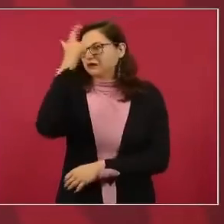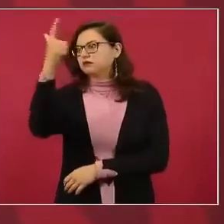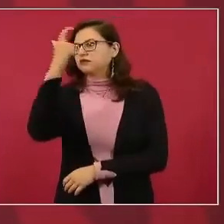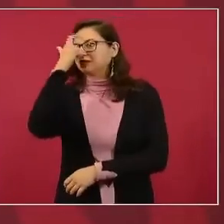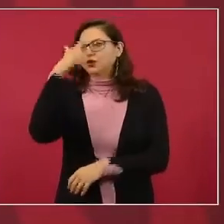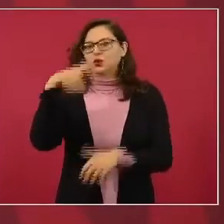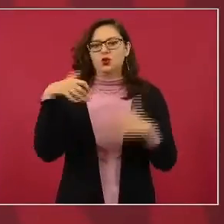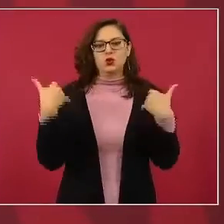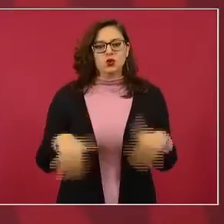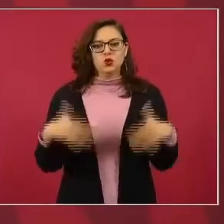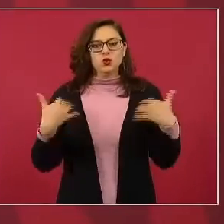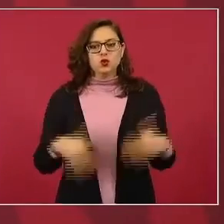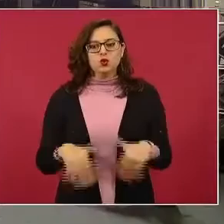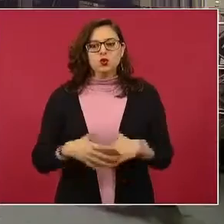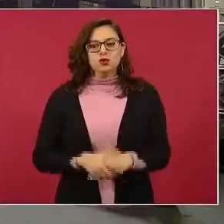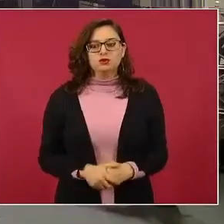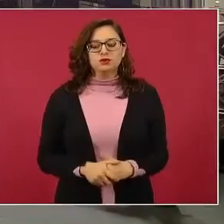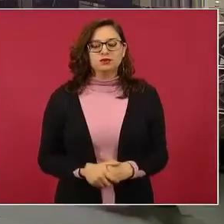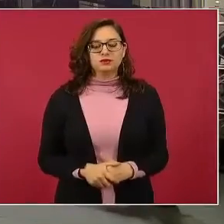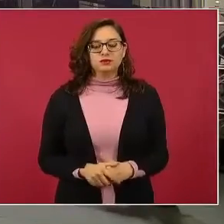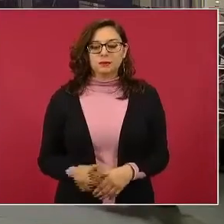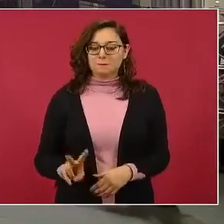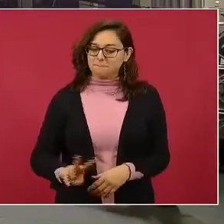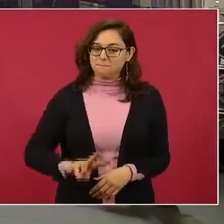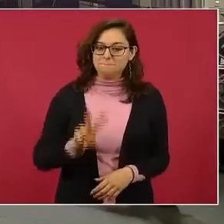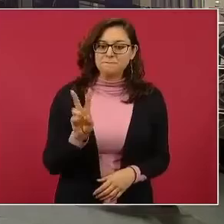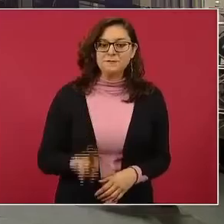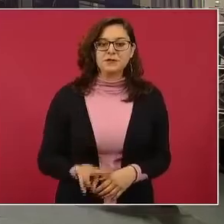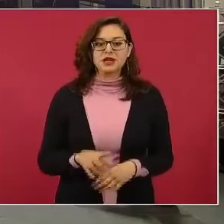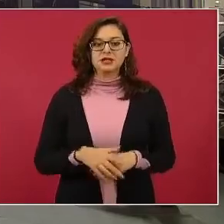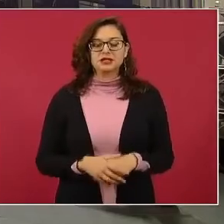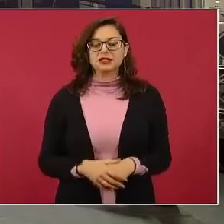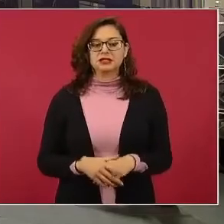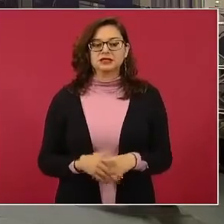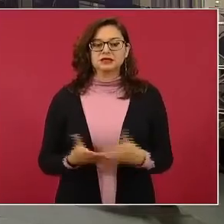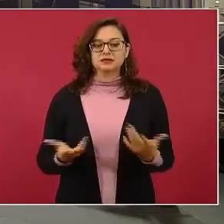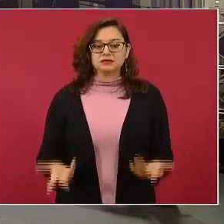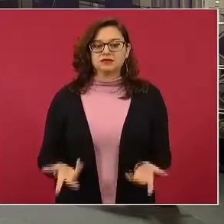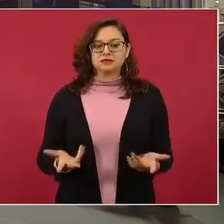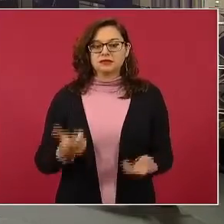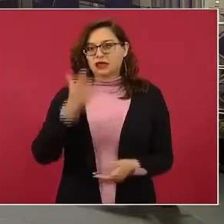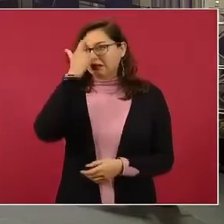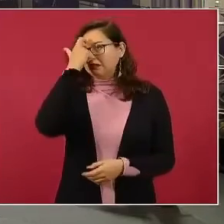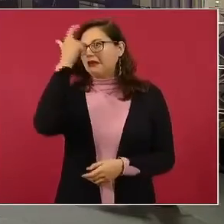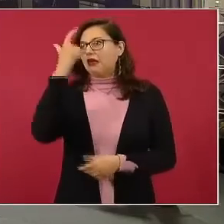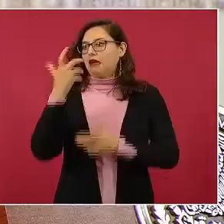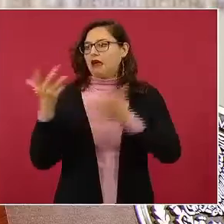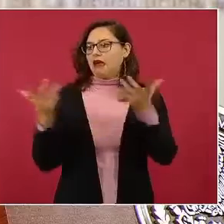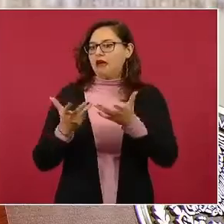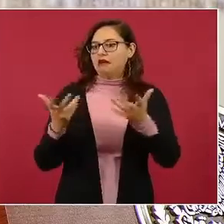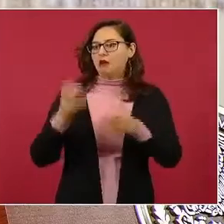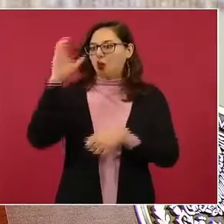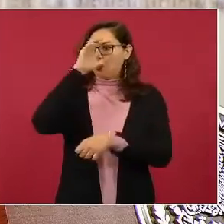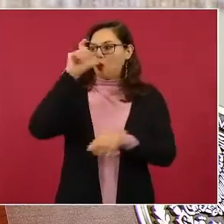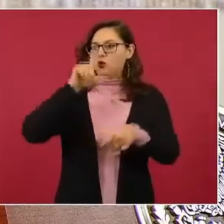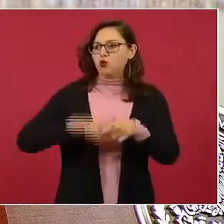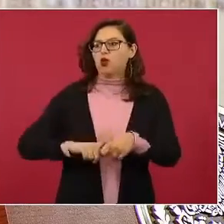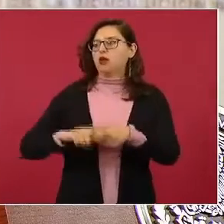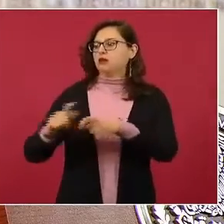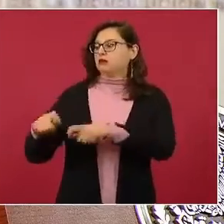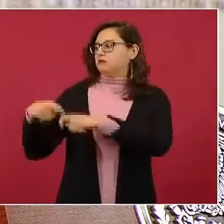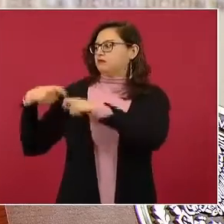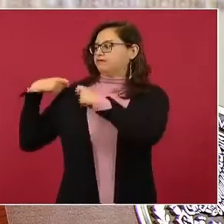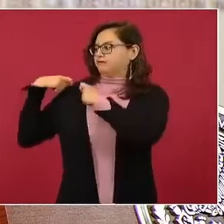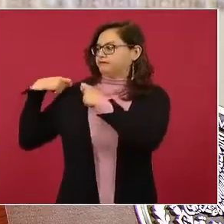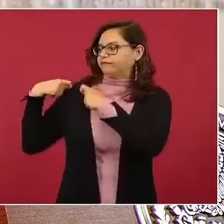son los mexicanos, herederos, y de ahí dimana esa creatividad de grandes culturas,